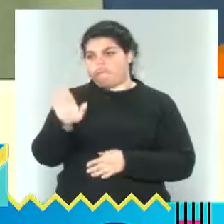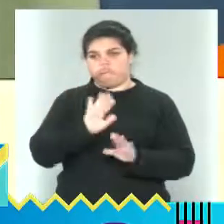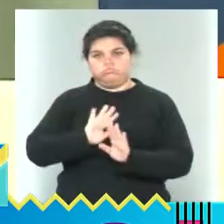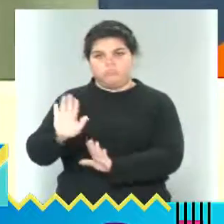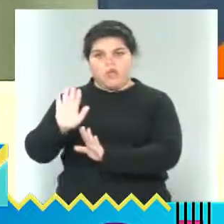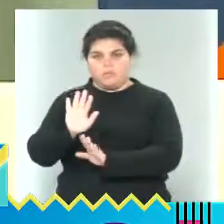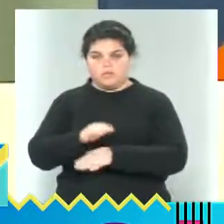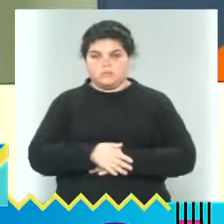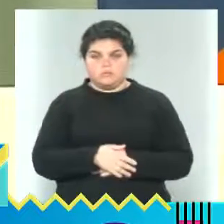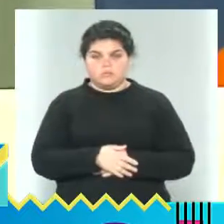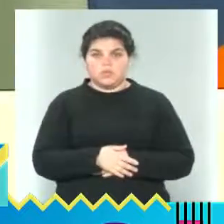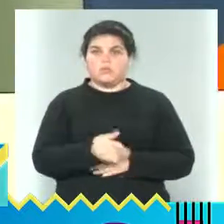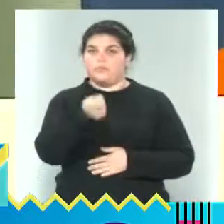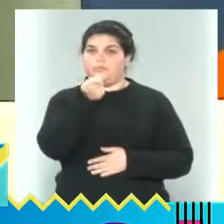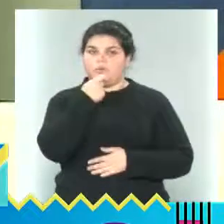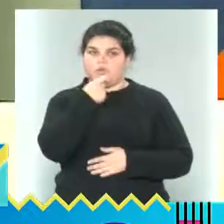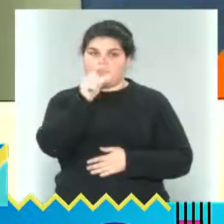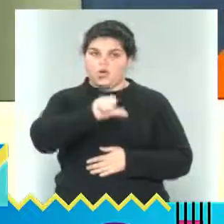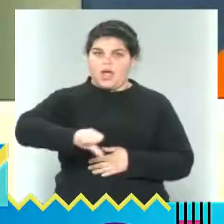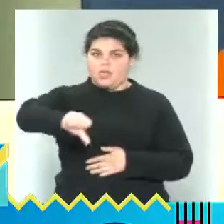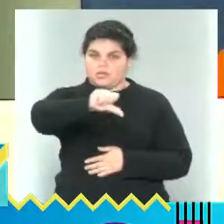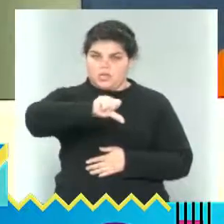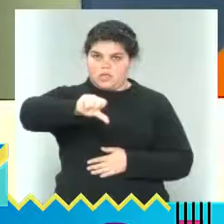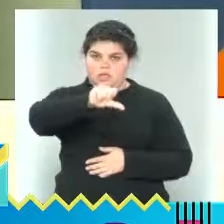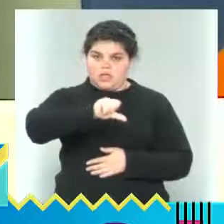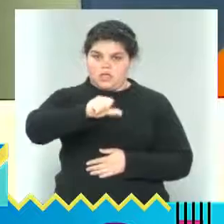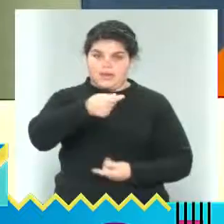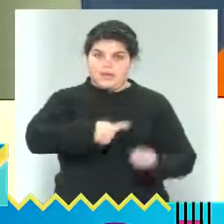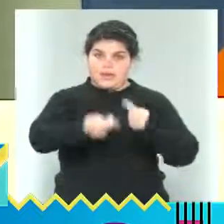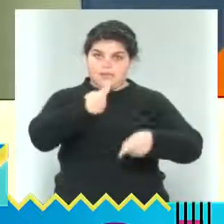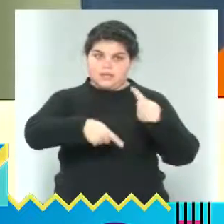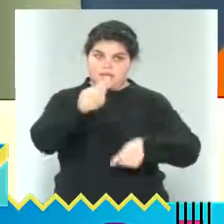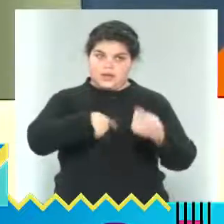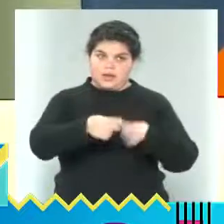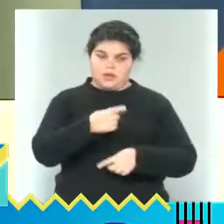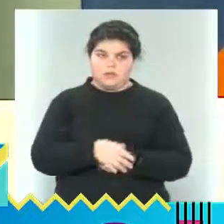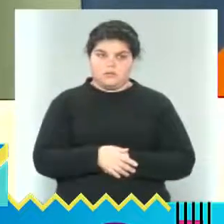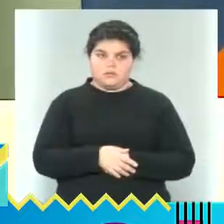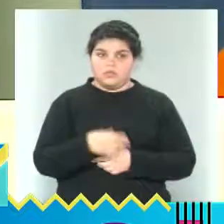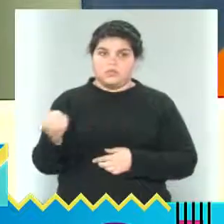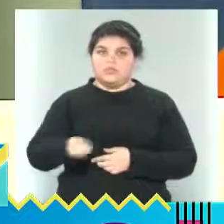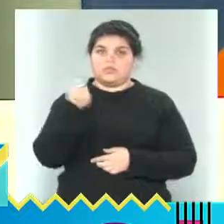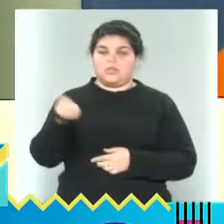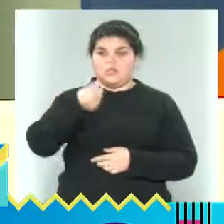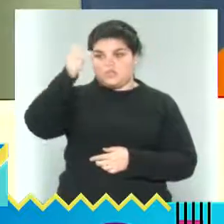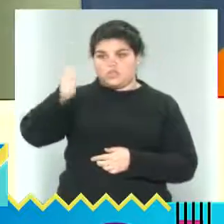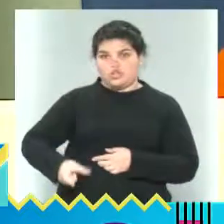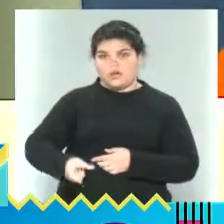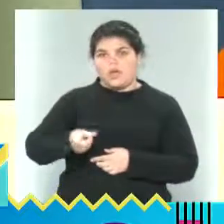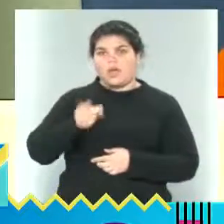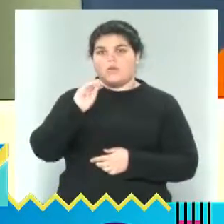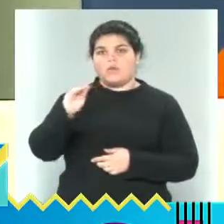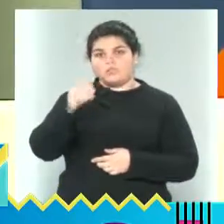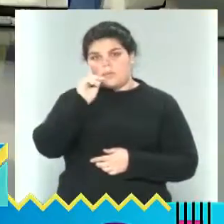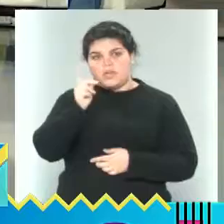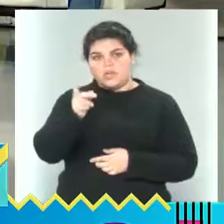el lubricentro, en lugar de reciclar el aceite, darlo a un operador de residuos peligrosos que lo filtra y se usa después